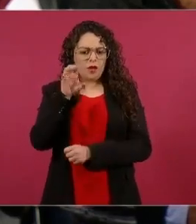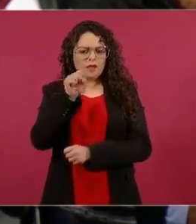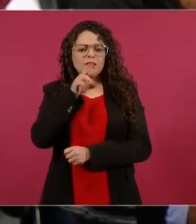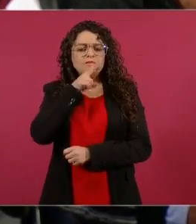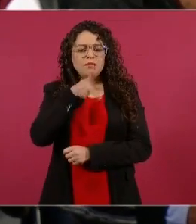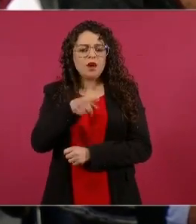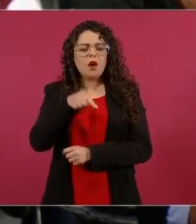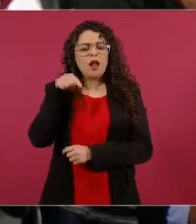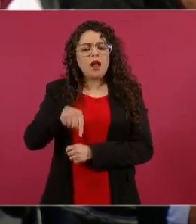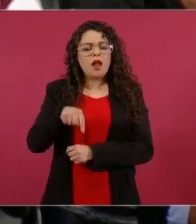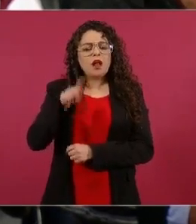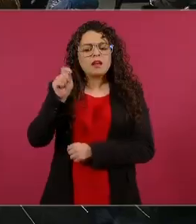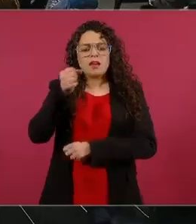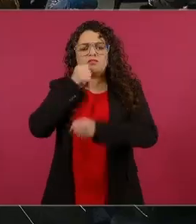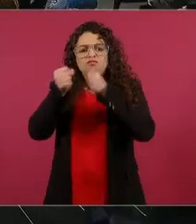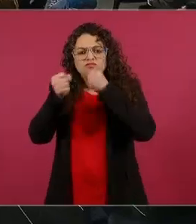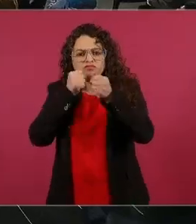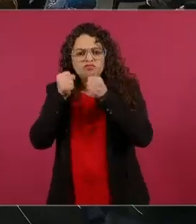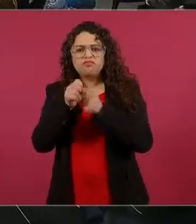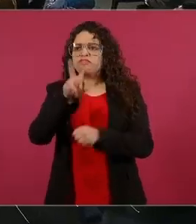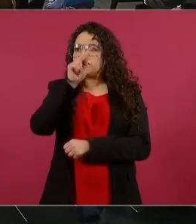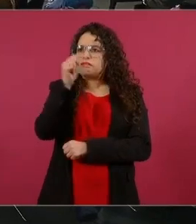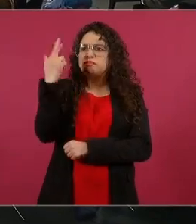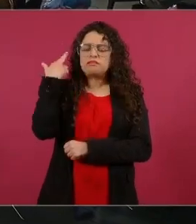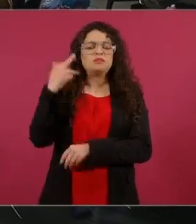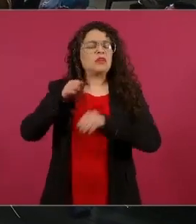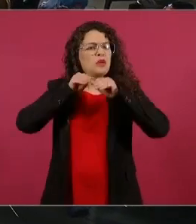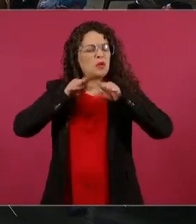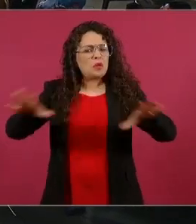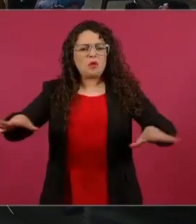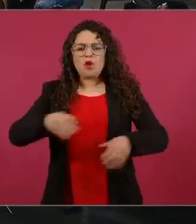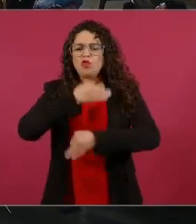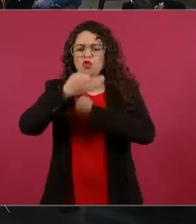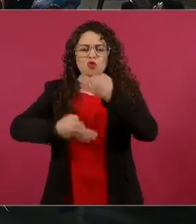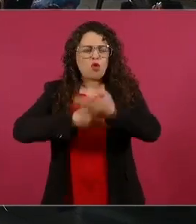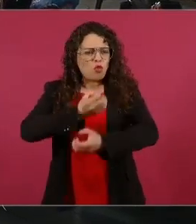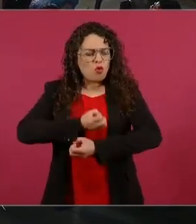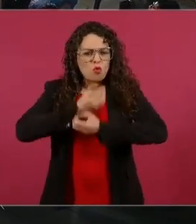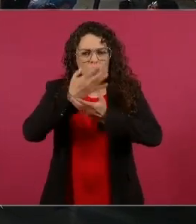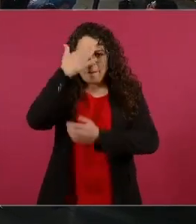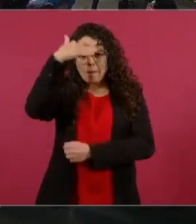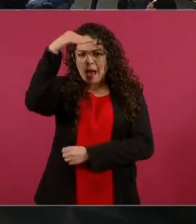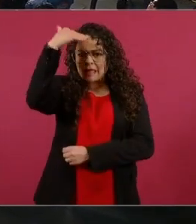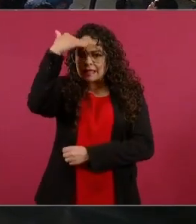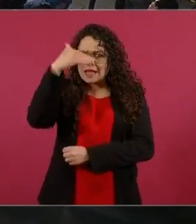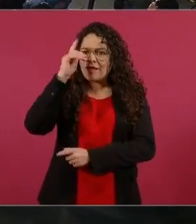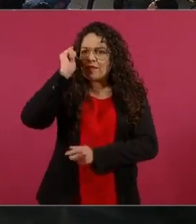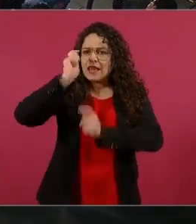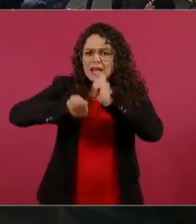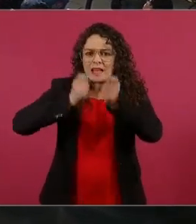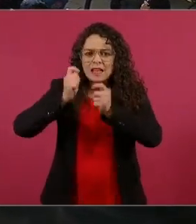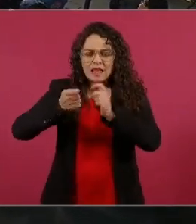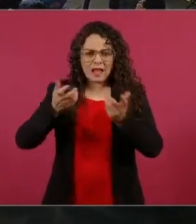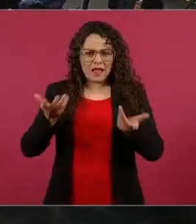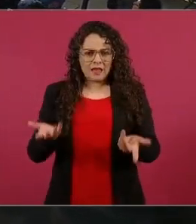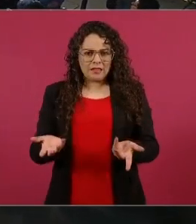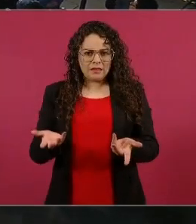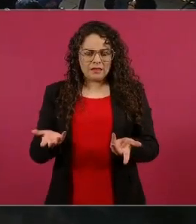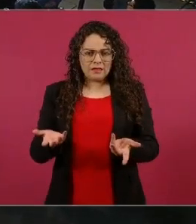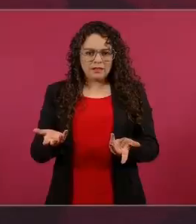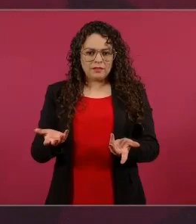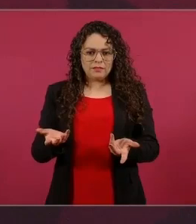digan todo es una oportunidad para los ciudadanos que conc